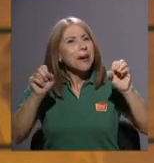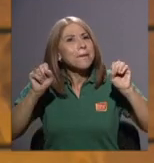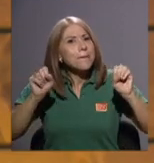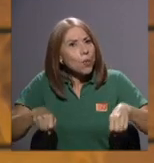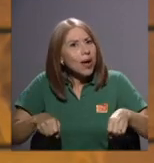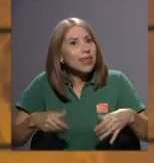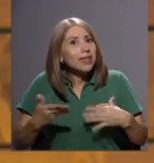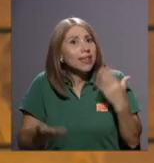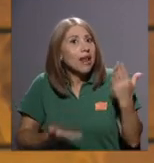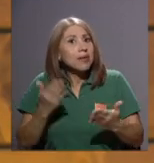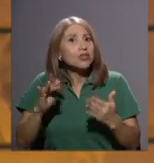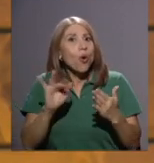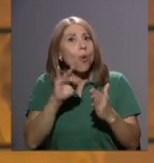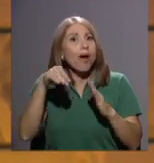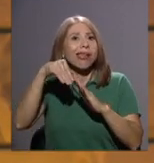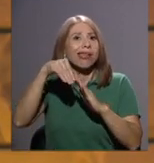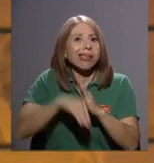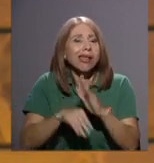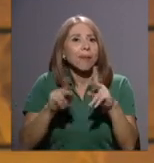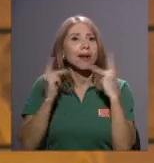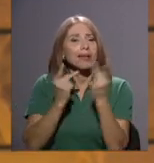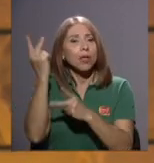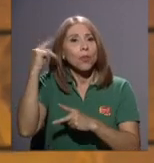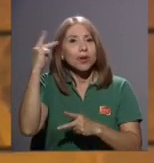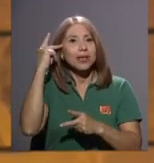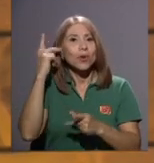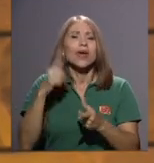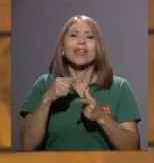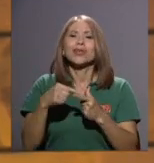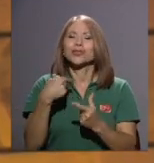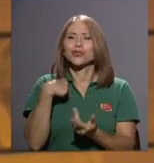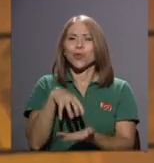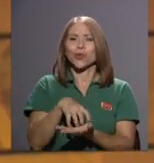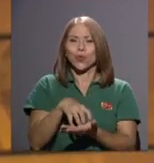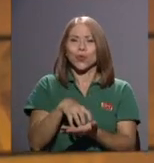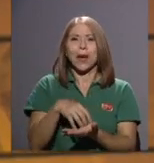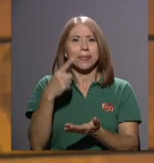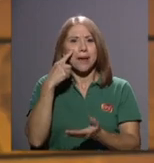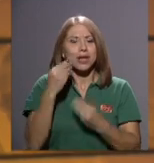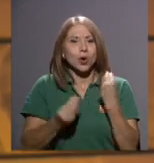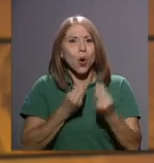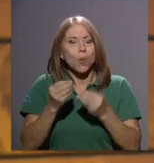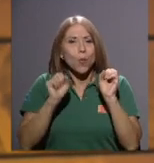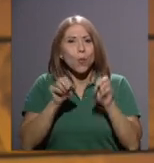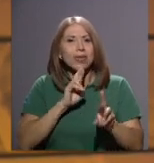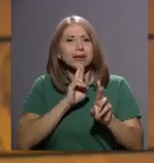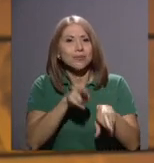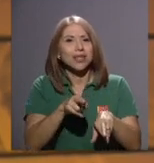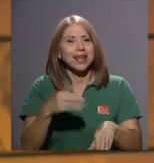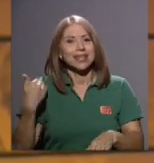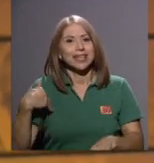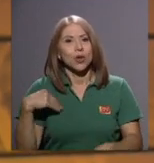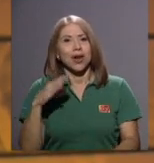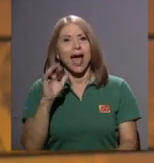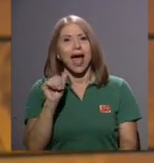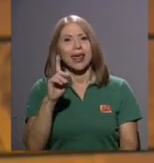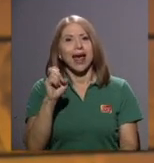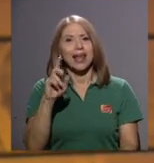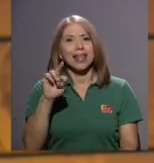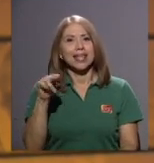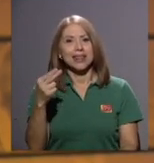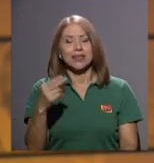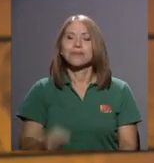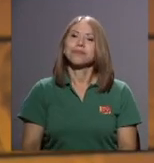a legitimar al partido. Entonces, también esa es una duda que yo tenía por ahí, a ver cómo nos puede responder el señor Adalid. Y otra duda